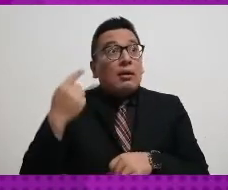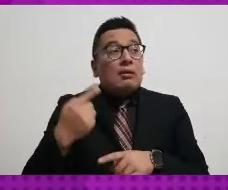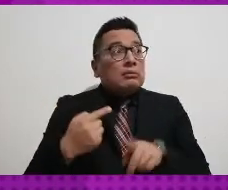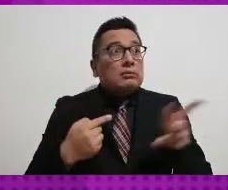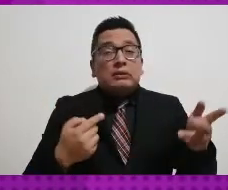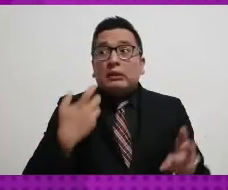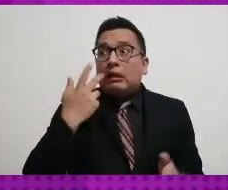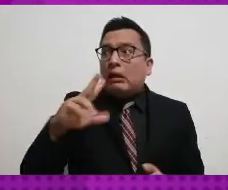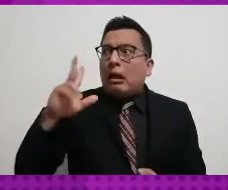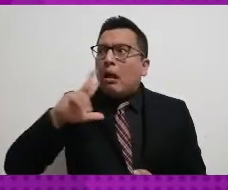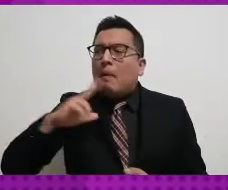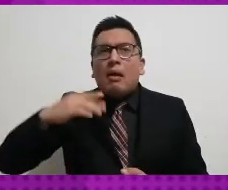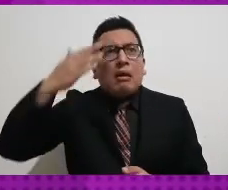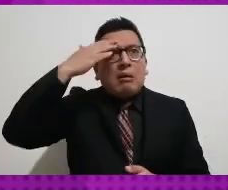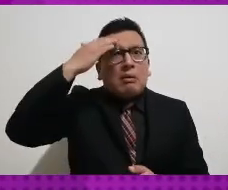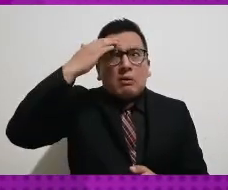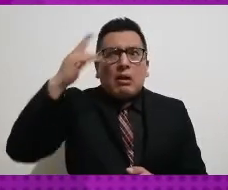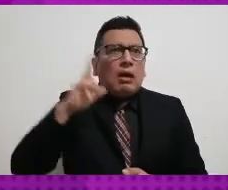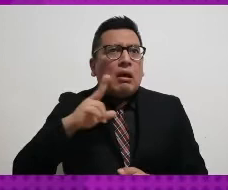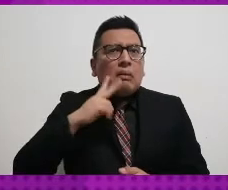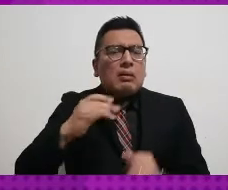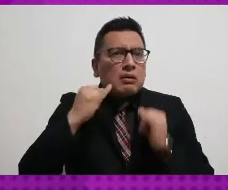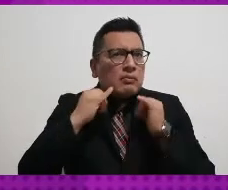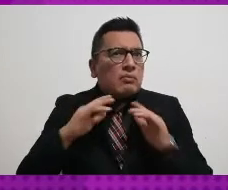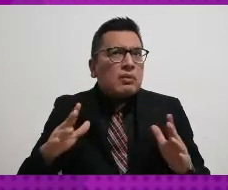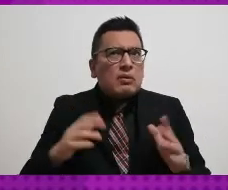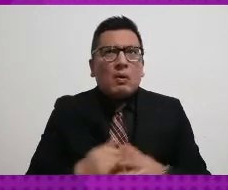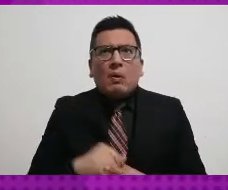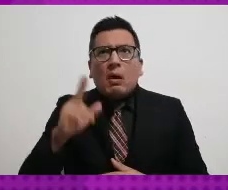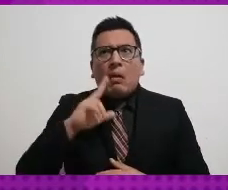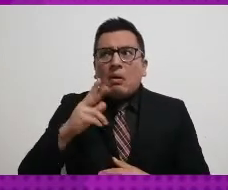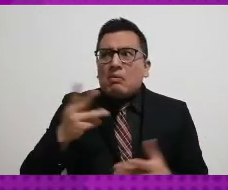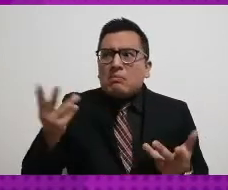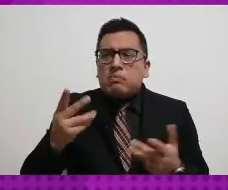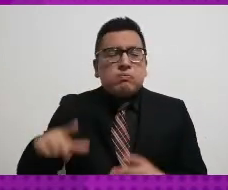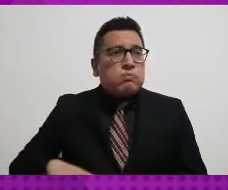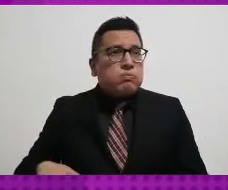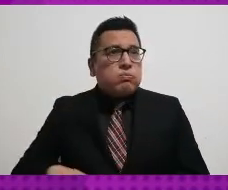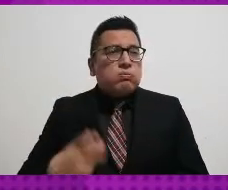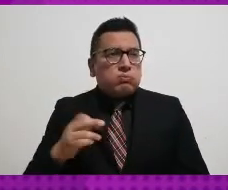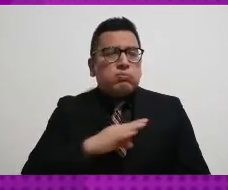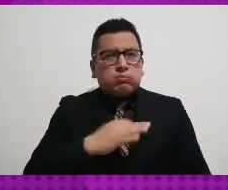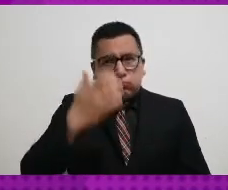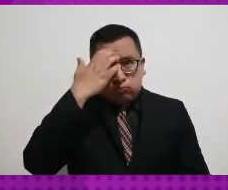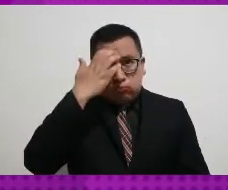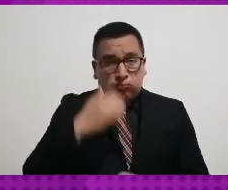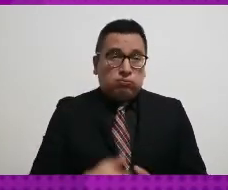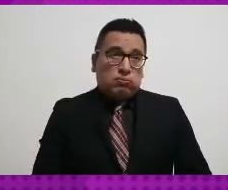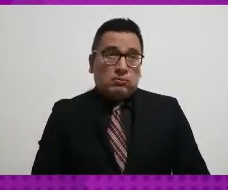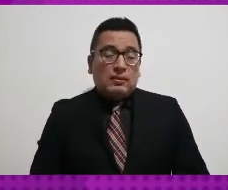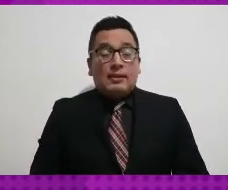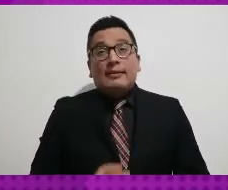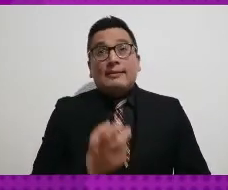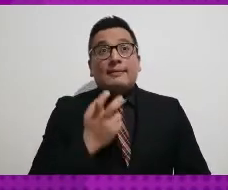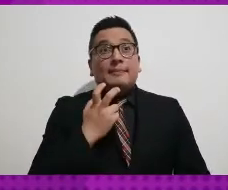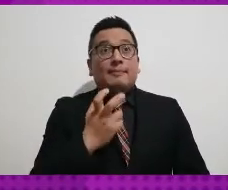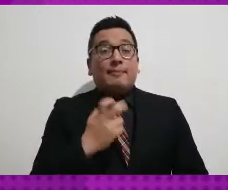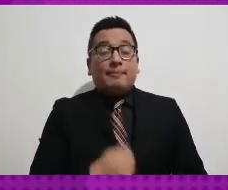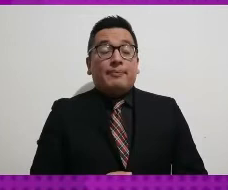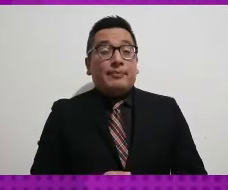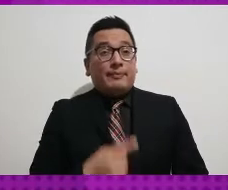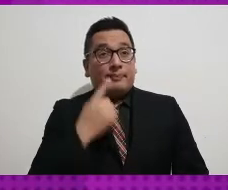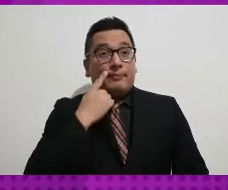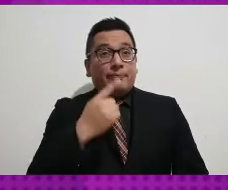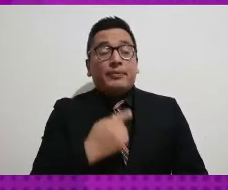información, conozcan datos importantes del quehacer gubernamental. Y yo quiero destacar en este tema el